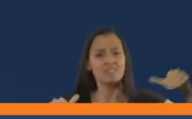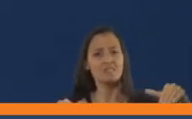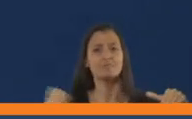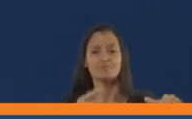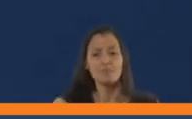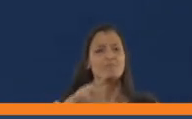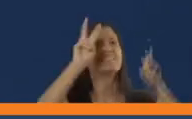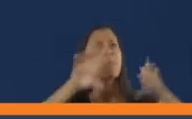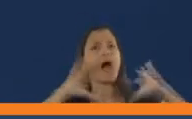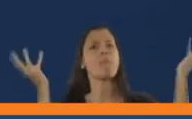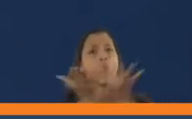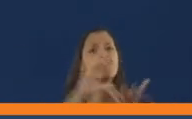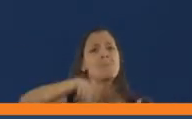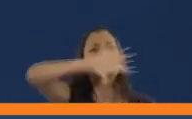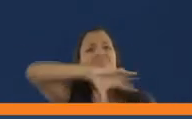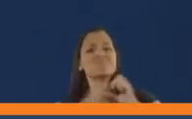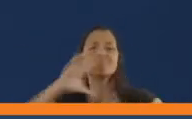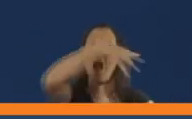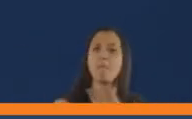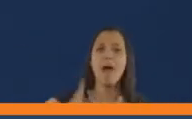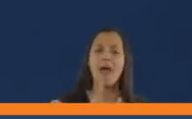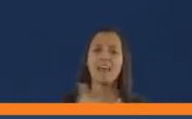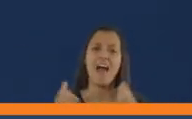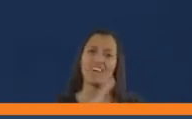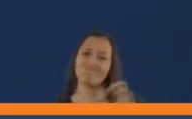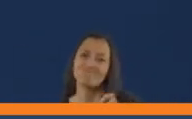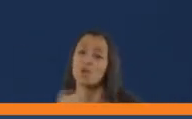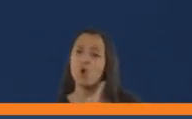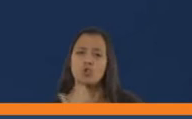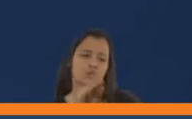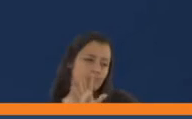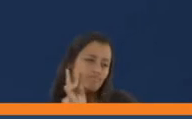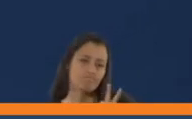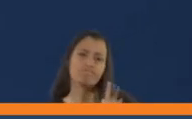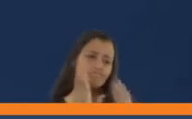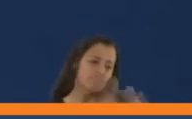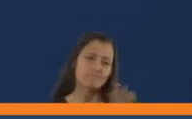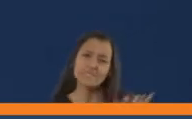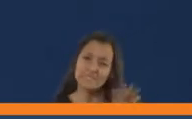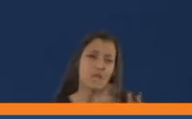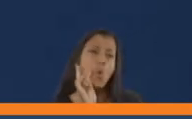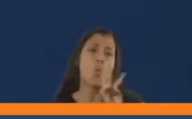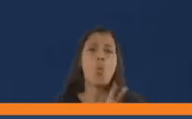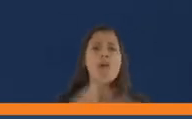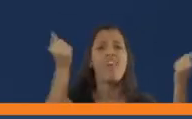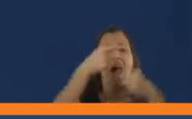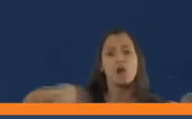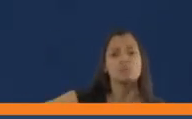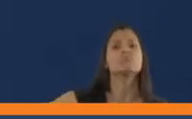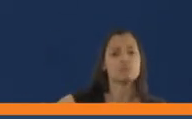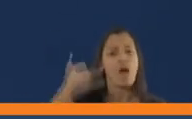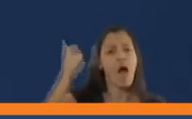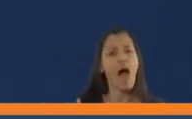vivimos destruye nuestro continente debemos enfrentar la transición ecológica contando con